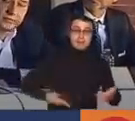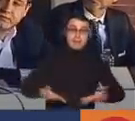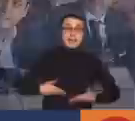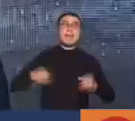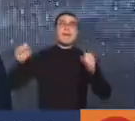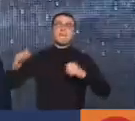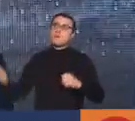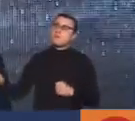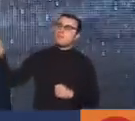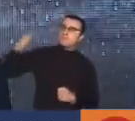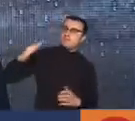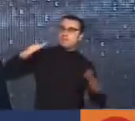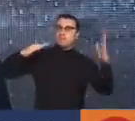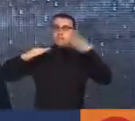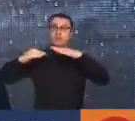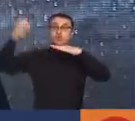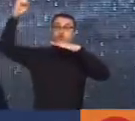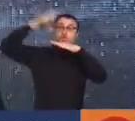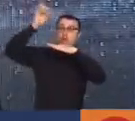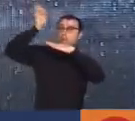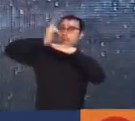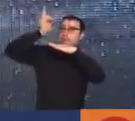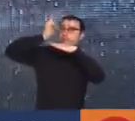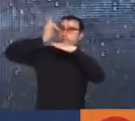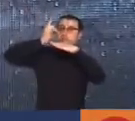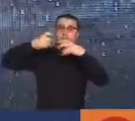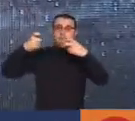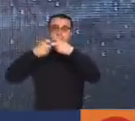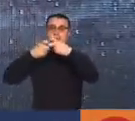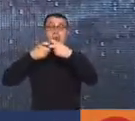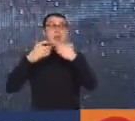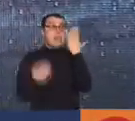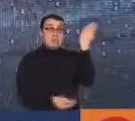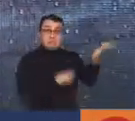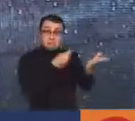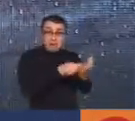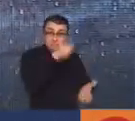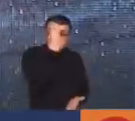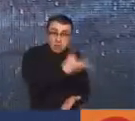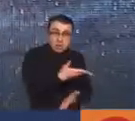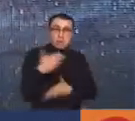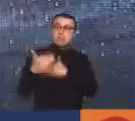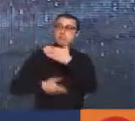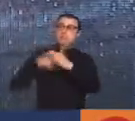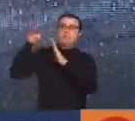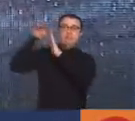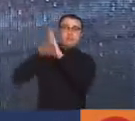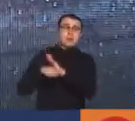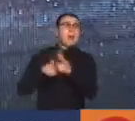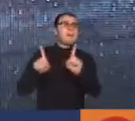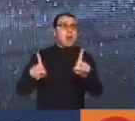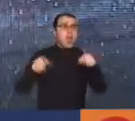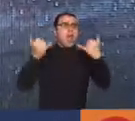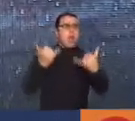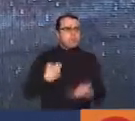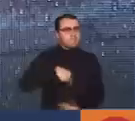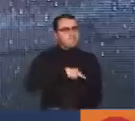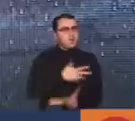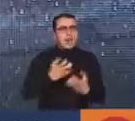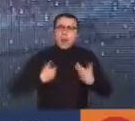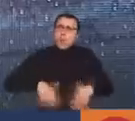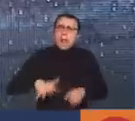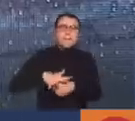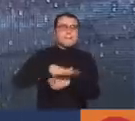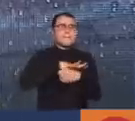y disminuir sustancialmente los cobros de energía eléctrica. Cualquier barrio lo puede hacer. La Acción